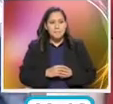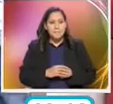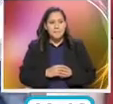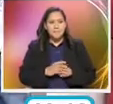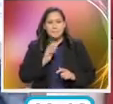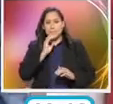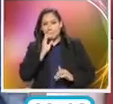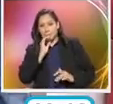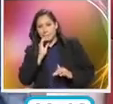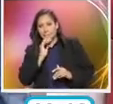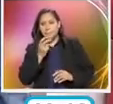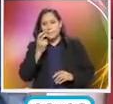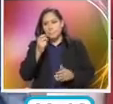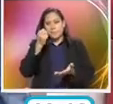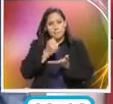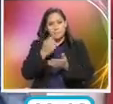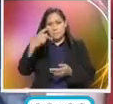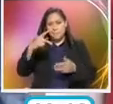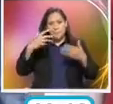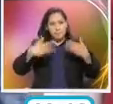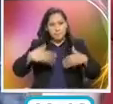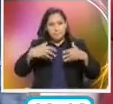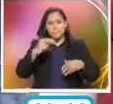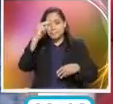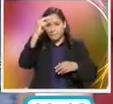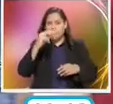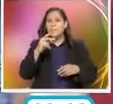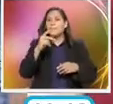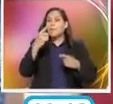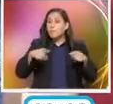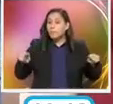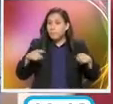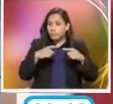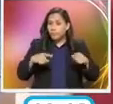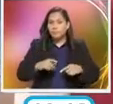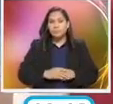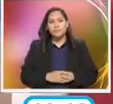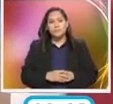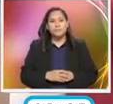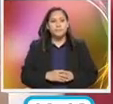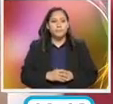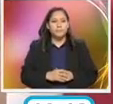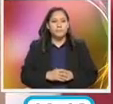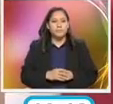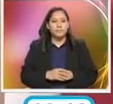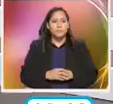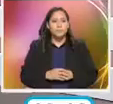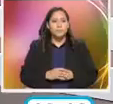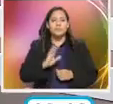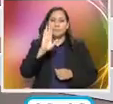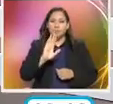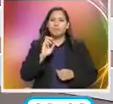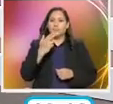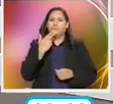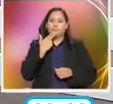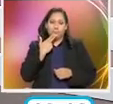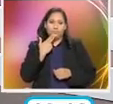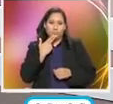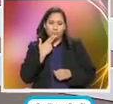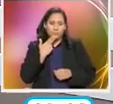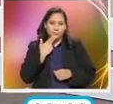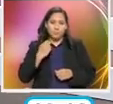maquinaria norteña, ¿no? Así es, nosotros el estilo de música, pues obvio que se define como estilo de Chihuahua, ¿verdad? Sí.